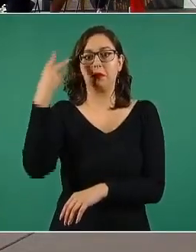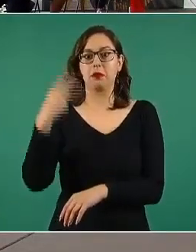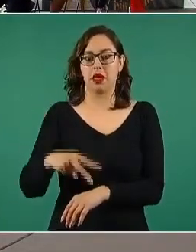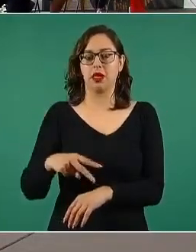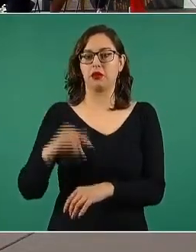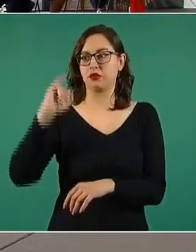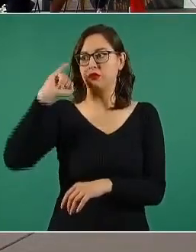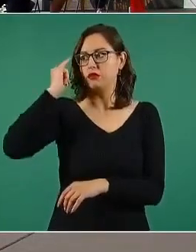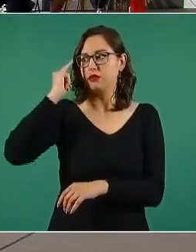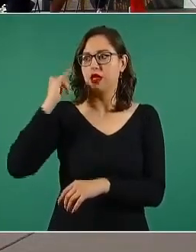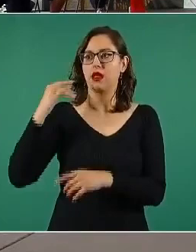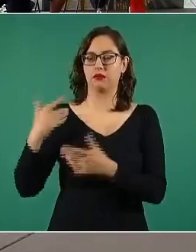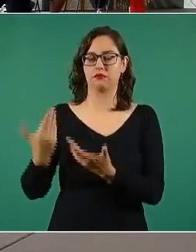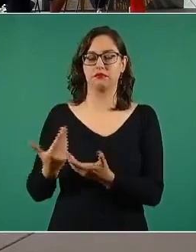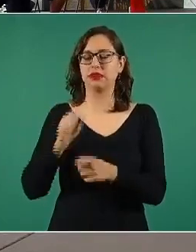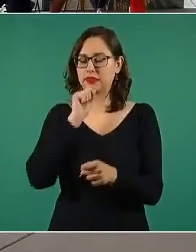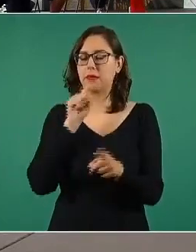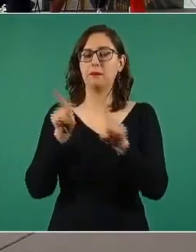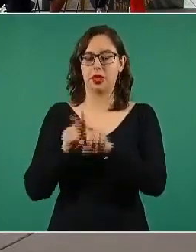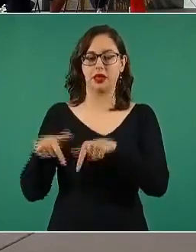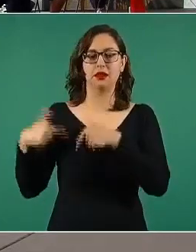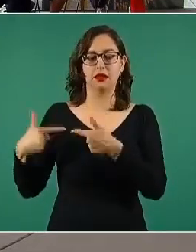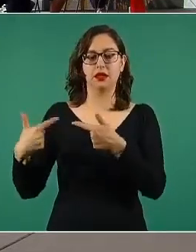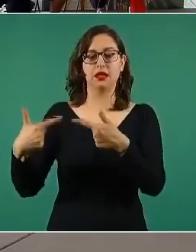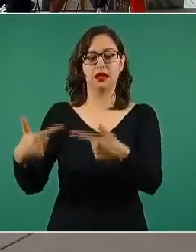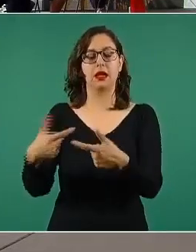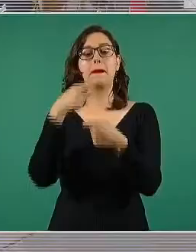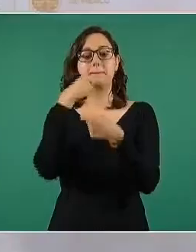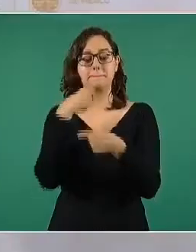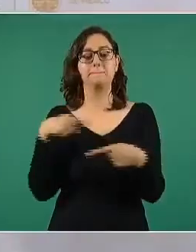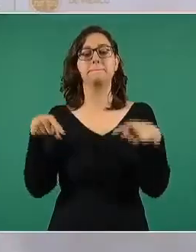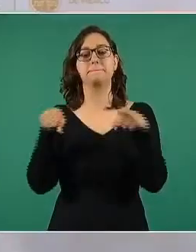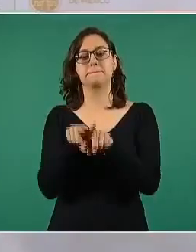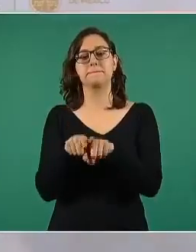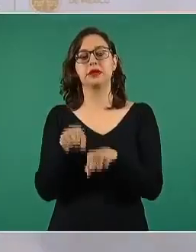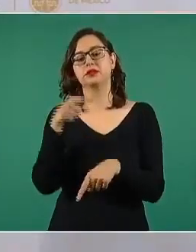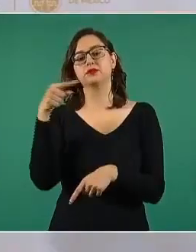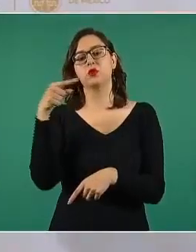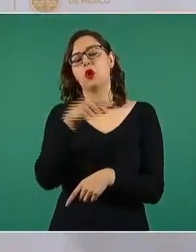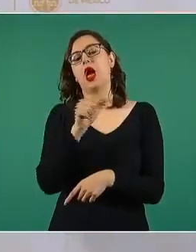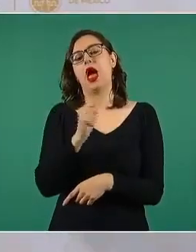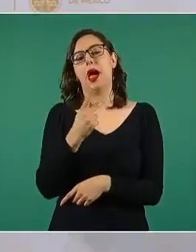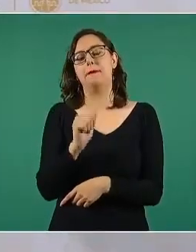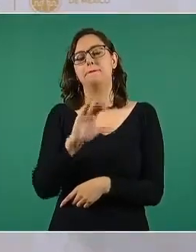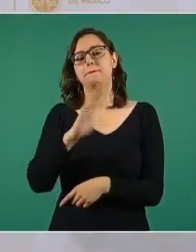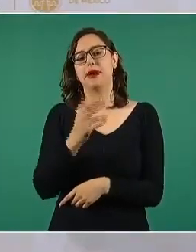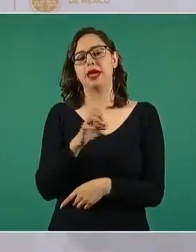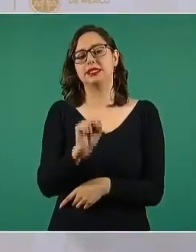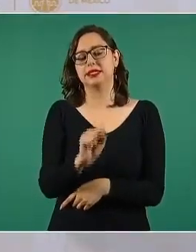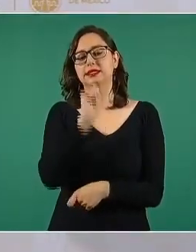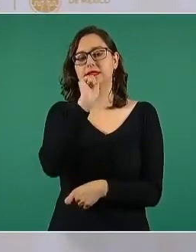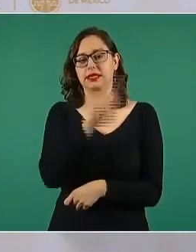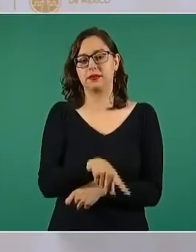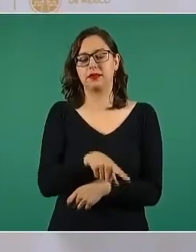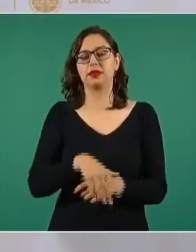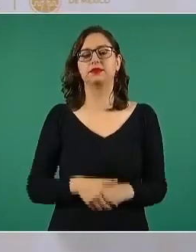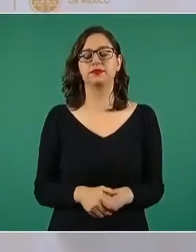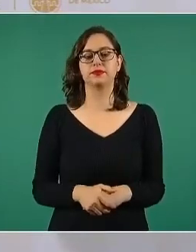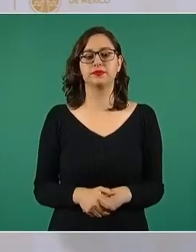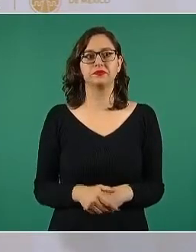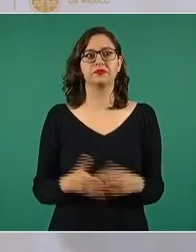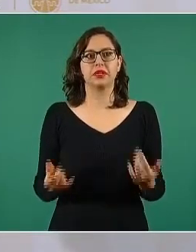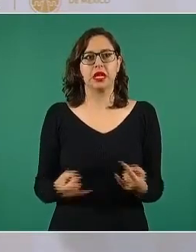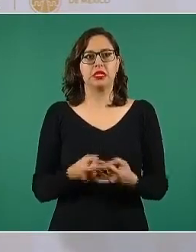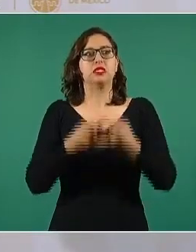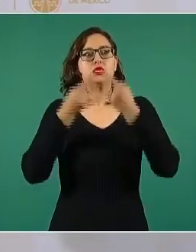también descendiente de los Apaches Chiricahua de Arizona. Con base en la